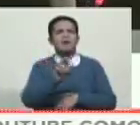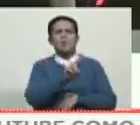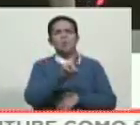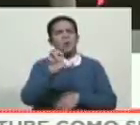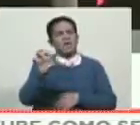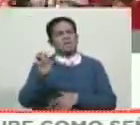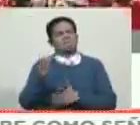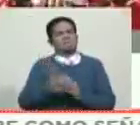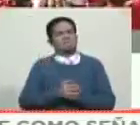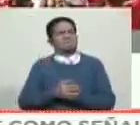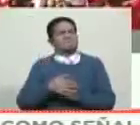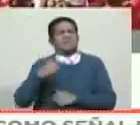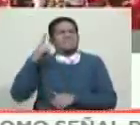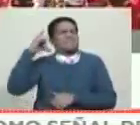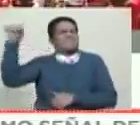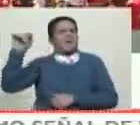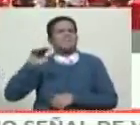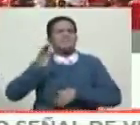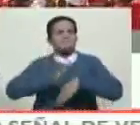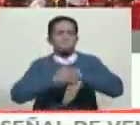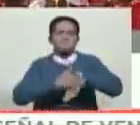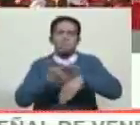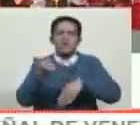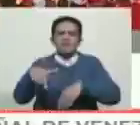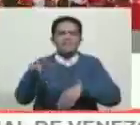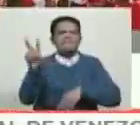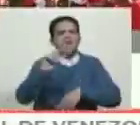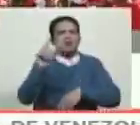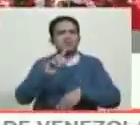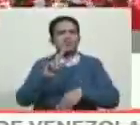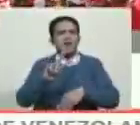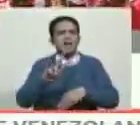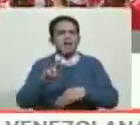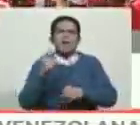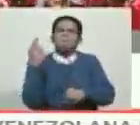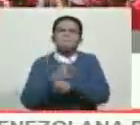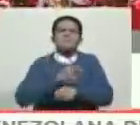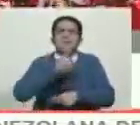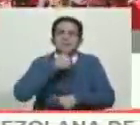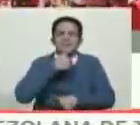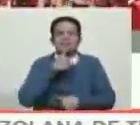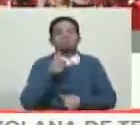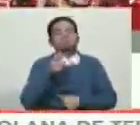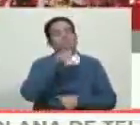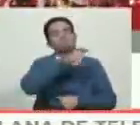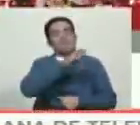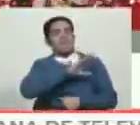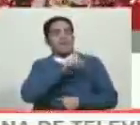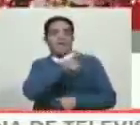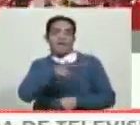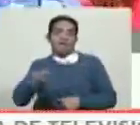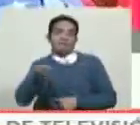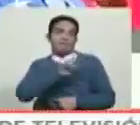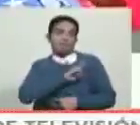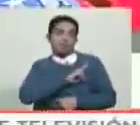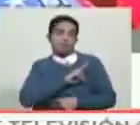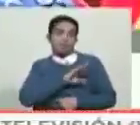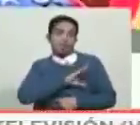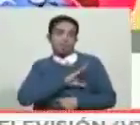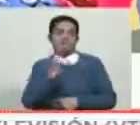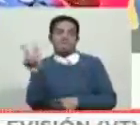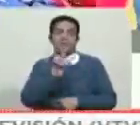largo al carajo, porque en Venezuela gobernamos los venezolanos y las venezolanas. Inmorales.